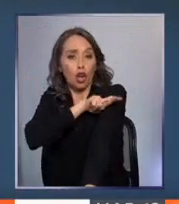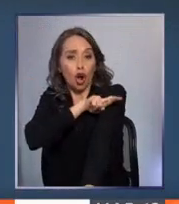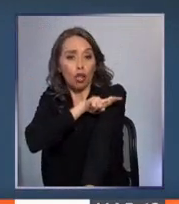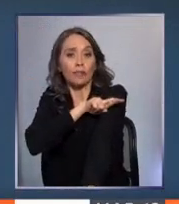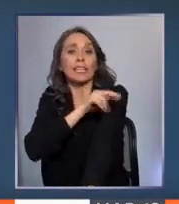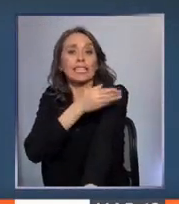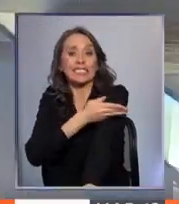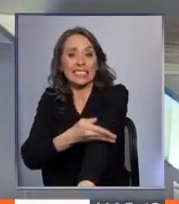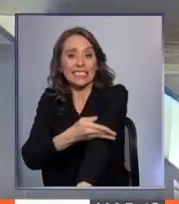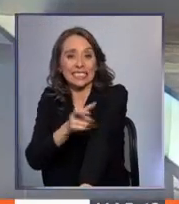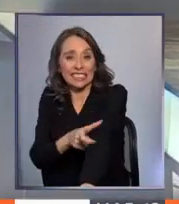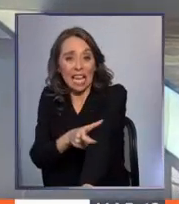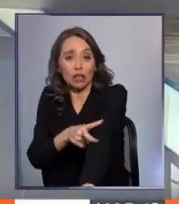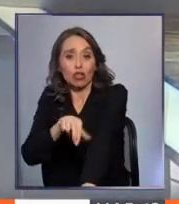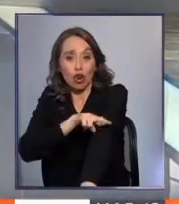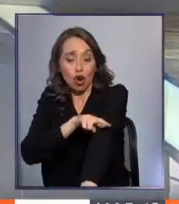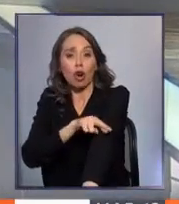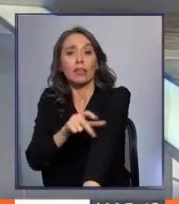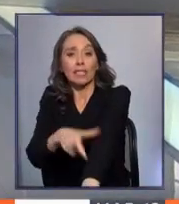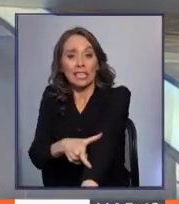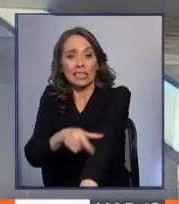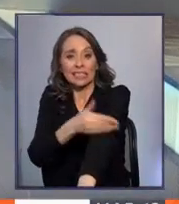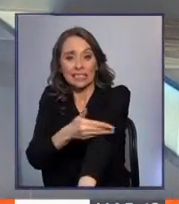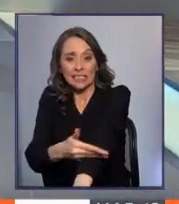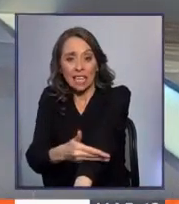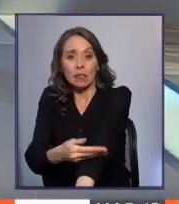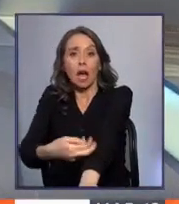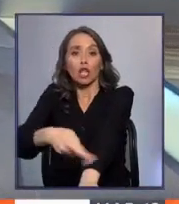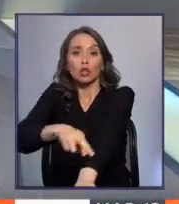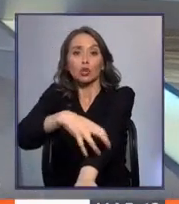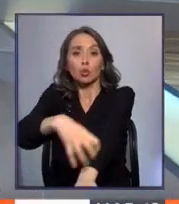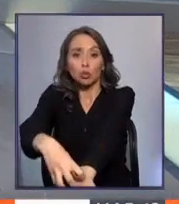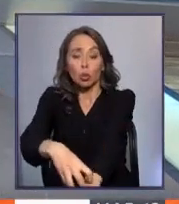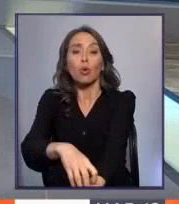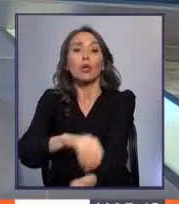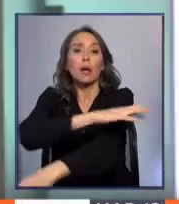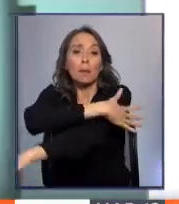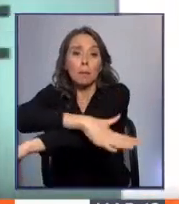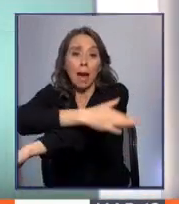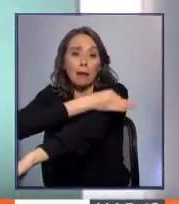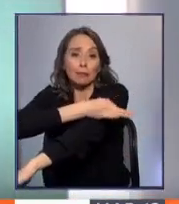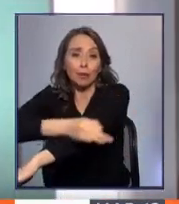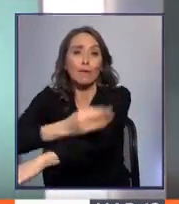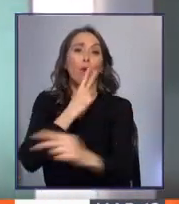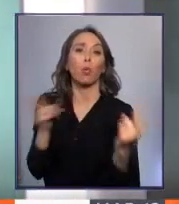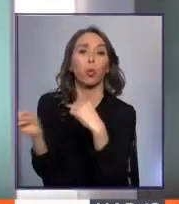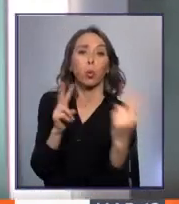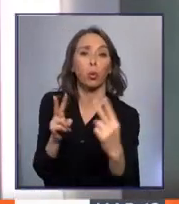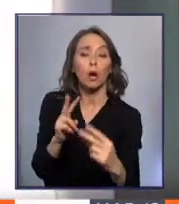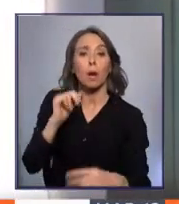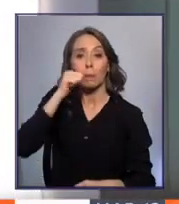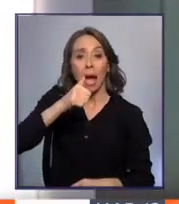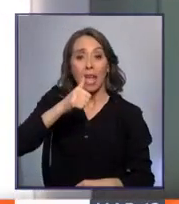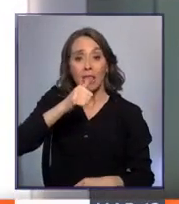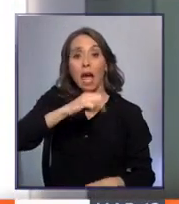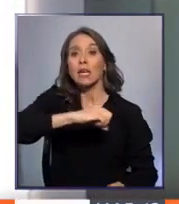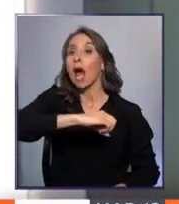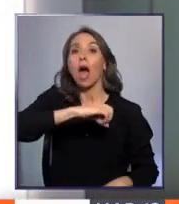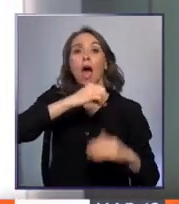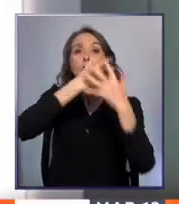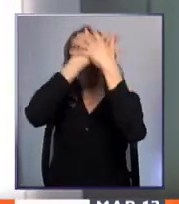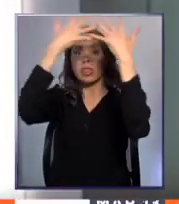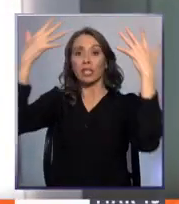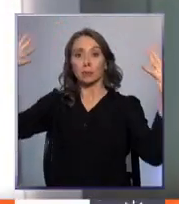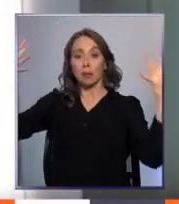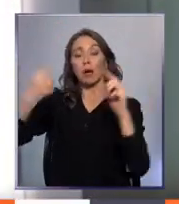y parte de la zona centro-sur también. Además de vientos en la costa, cielos despejados durante todo el día de mañana y temperaturas que